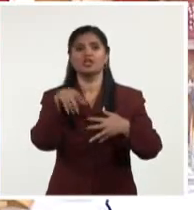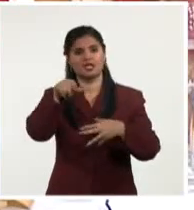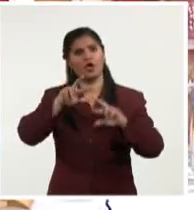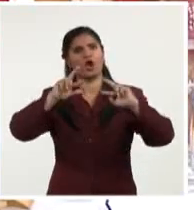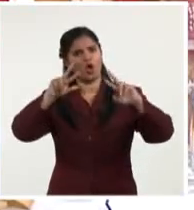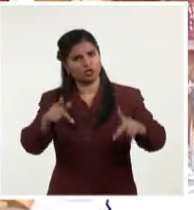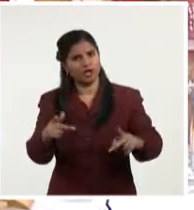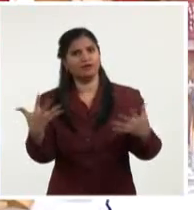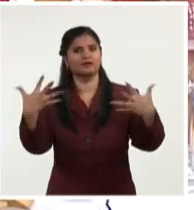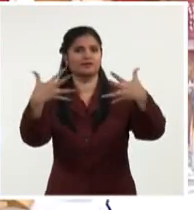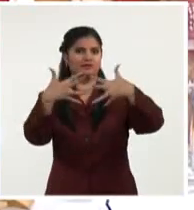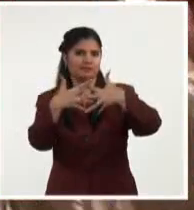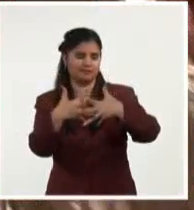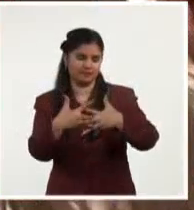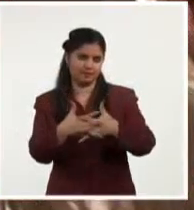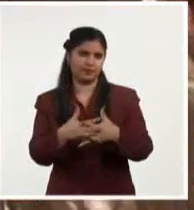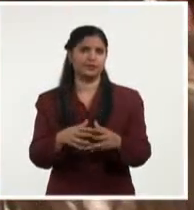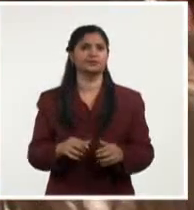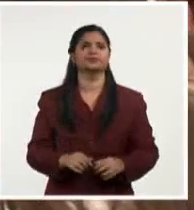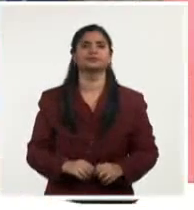a la administración de Nicolás Maduro.